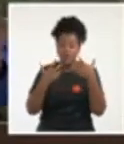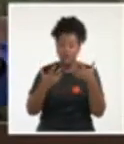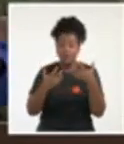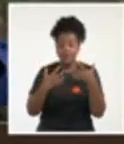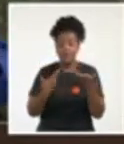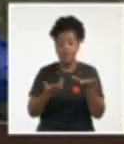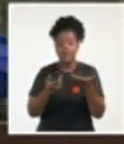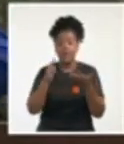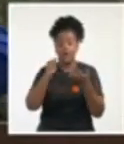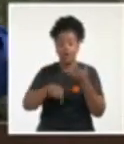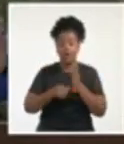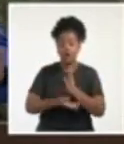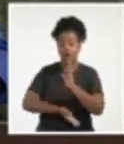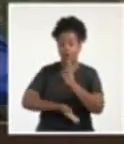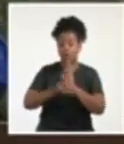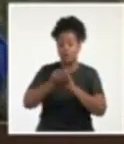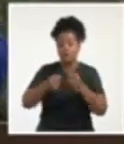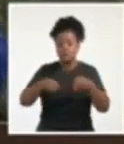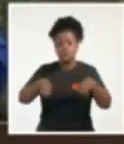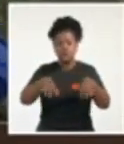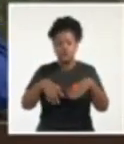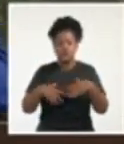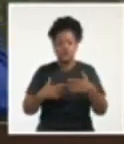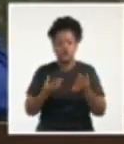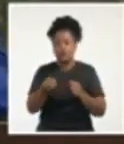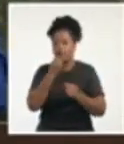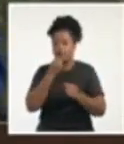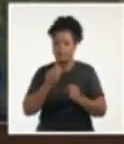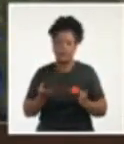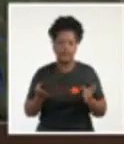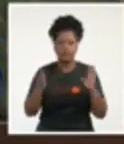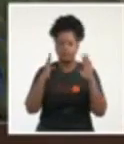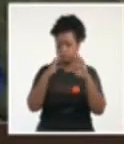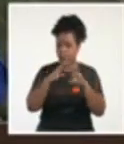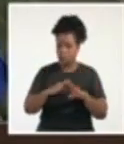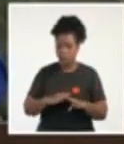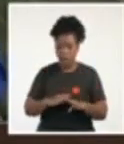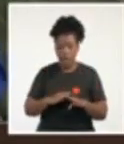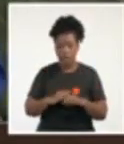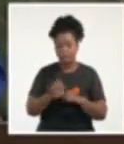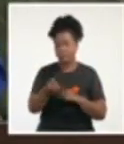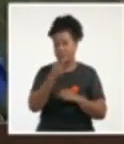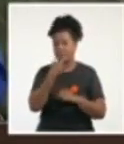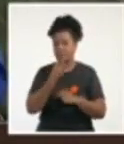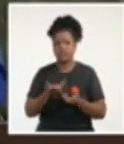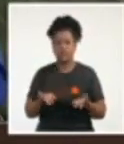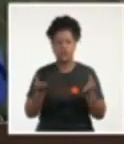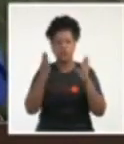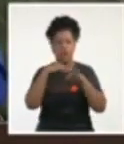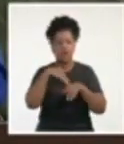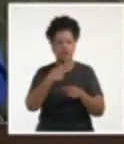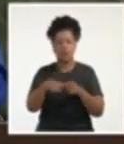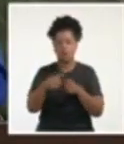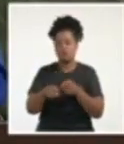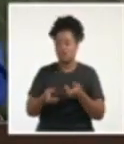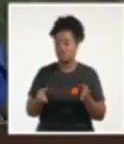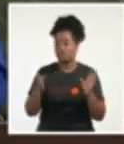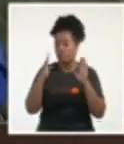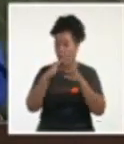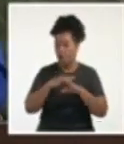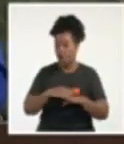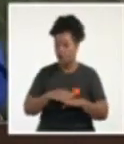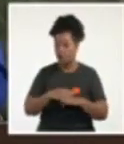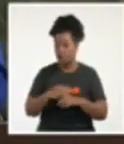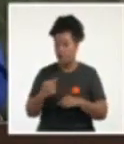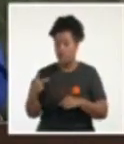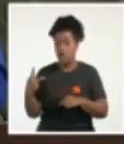toda esta situación que hemos descrito, de desabastecimiento, de imposibilidad de adquirir recursos, cortada todas nuestras